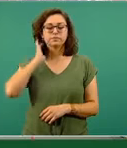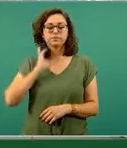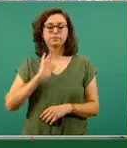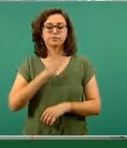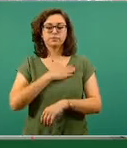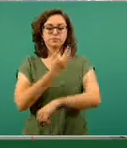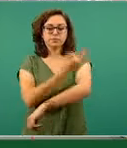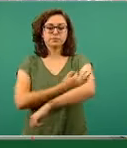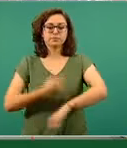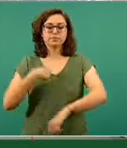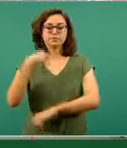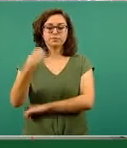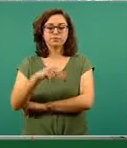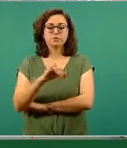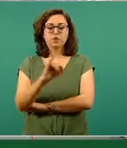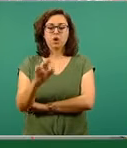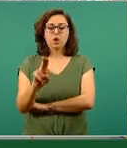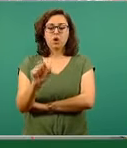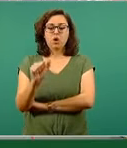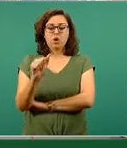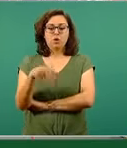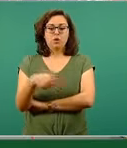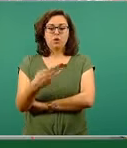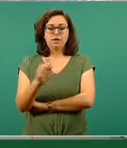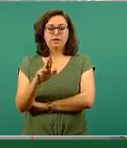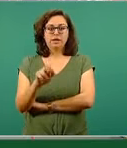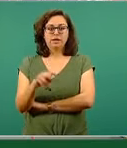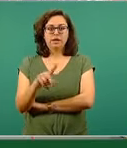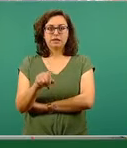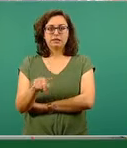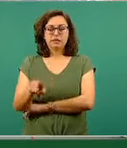Buenas tardes, Juan Hernández de Piedra Cantón y de Grupo Astro.